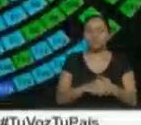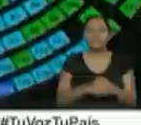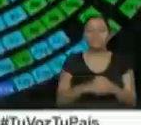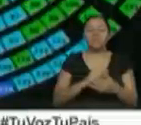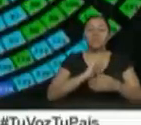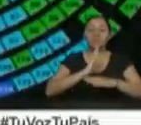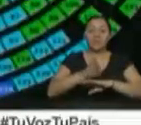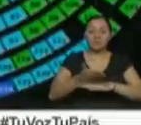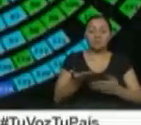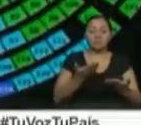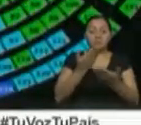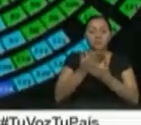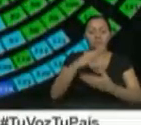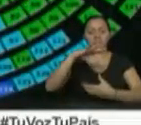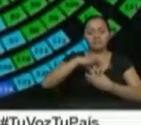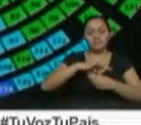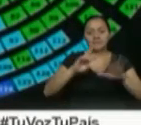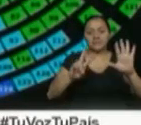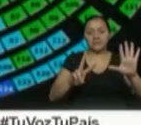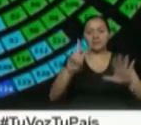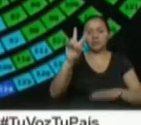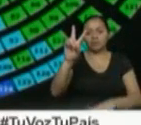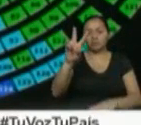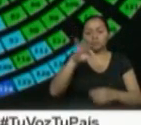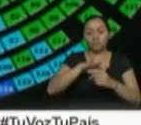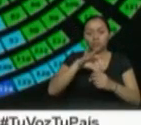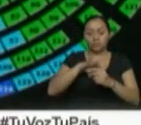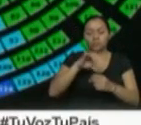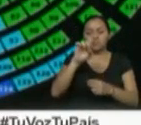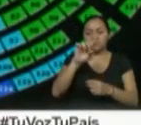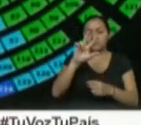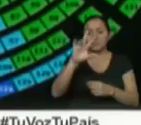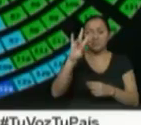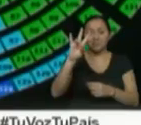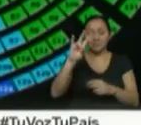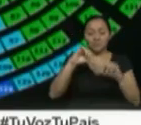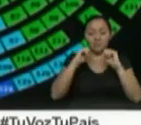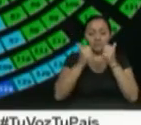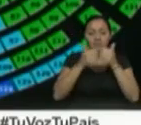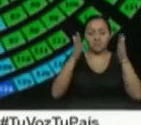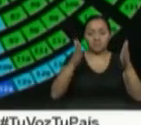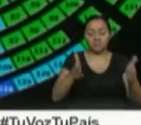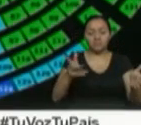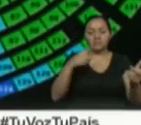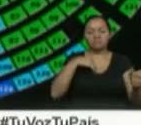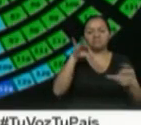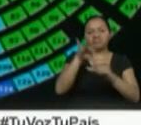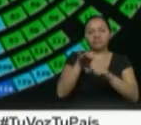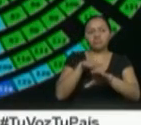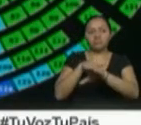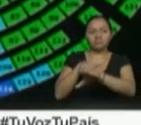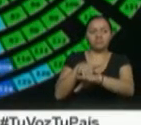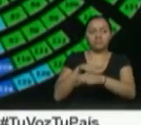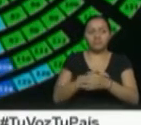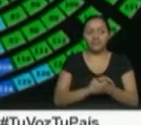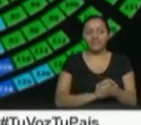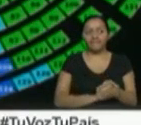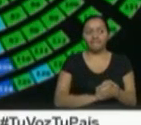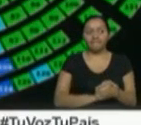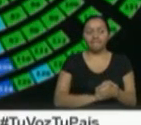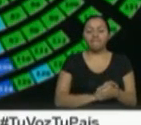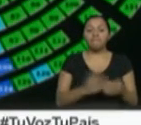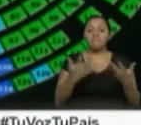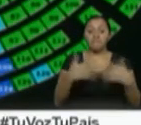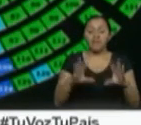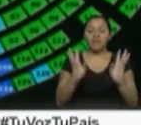más tarde, con 72 votos a favor de 137 asambleístas asistentes, fue designado como cuarto vocal del CAL. Y en el